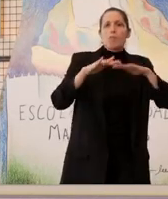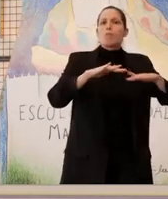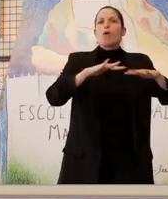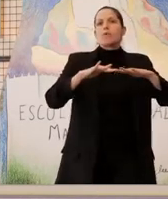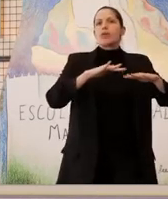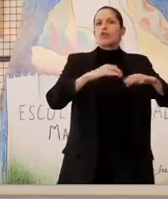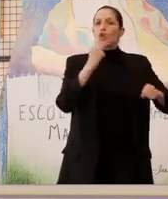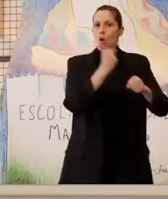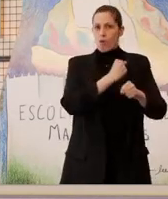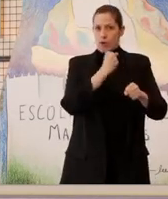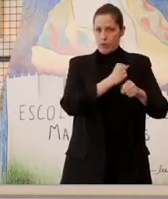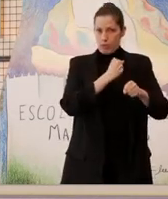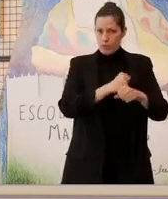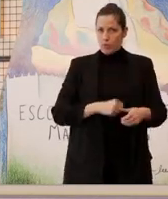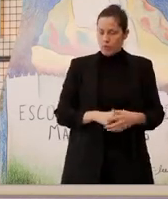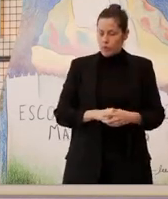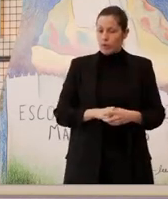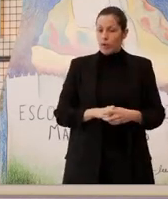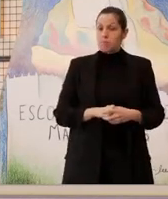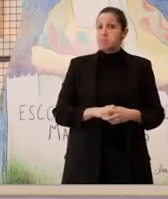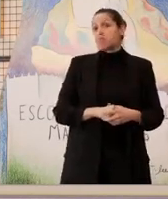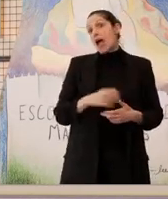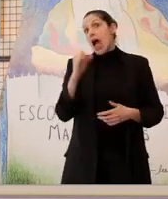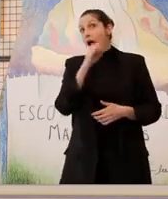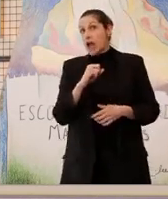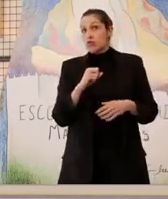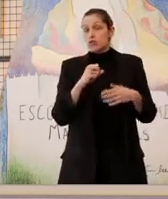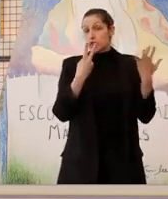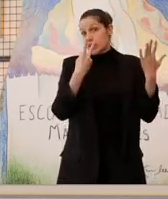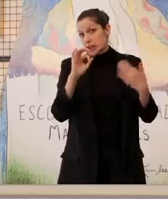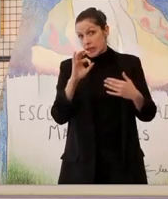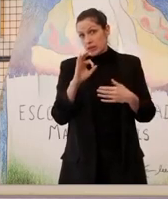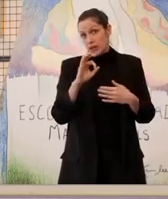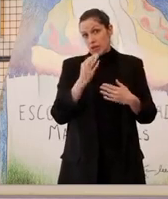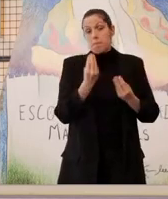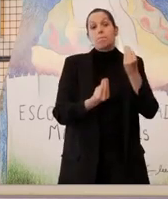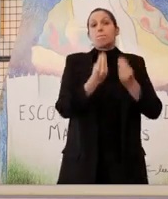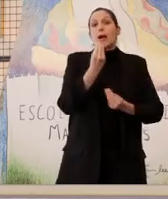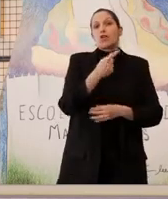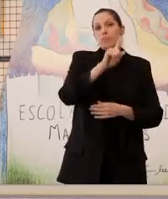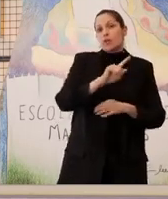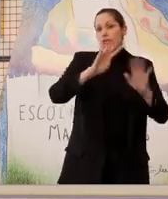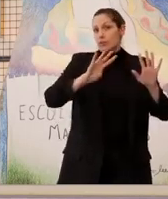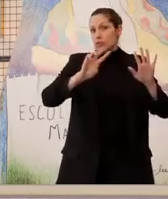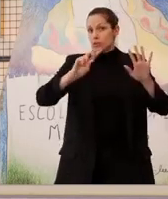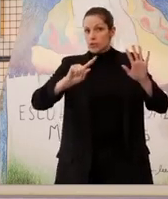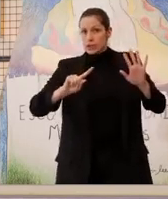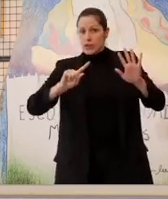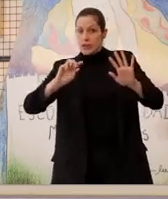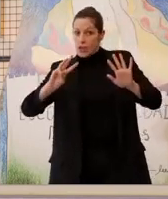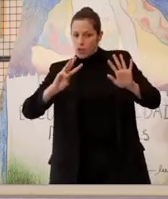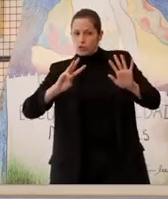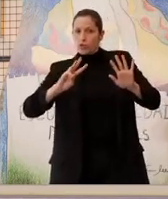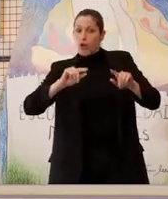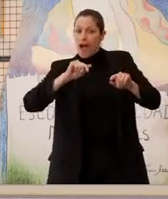a partir de los años 70 a partir de mayo del 68 va a surgir una izquierda nueva que va a ser